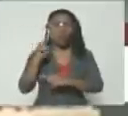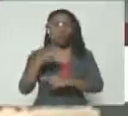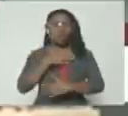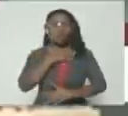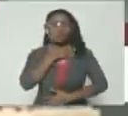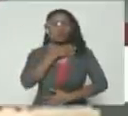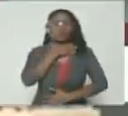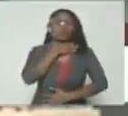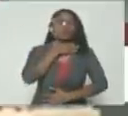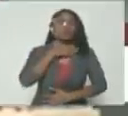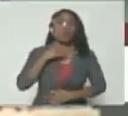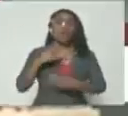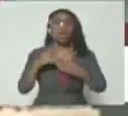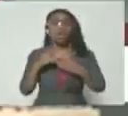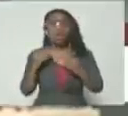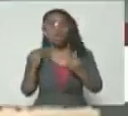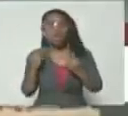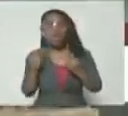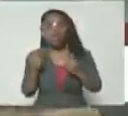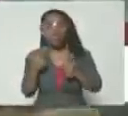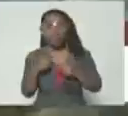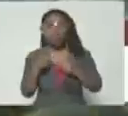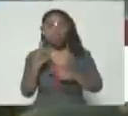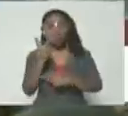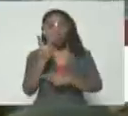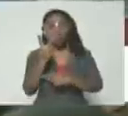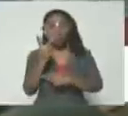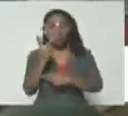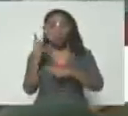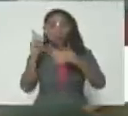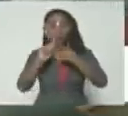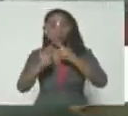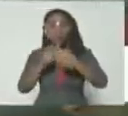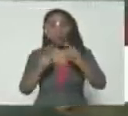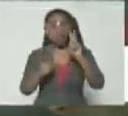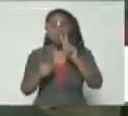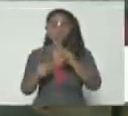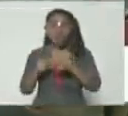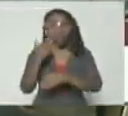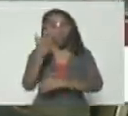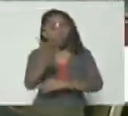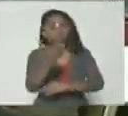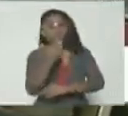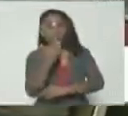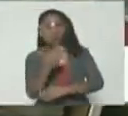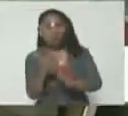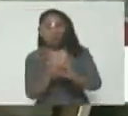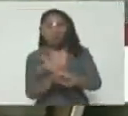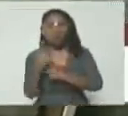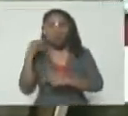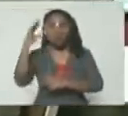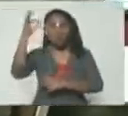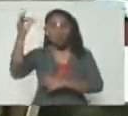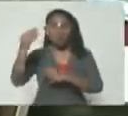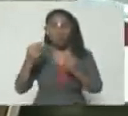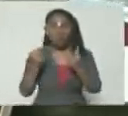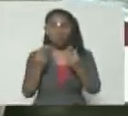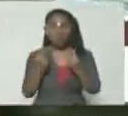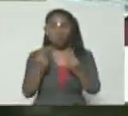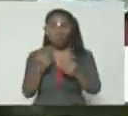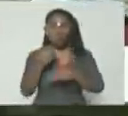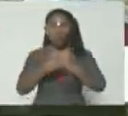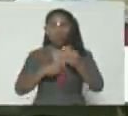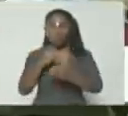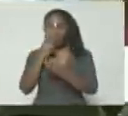las divisas. Y lo segundo tenía que ver con la reactivación, como usted nos los pidió, del Consejo Económico. Hemos hecho